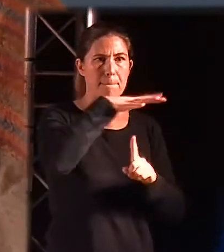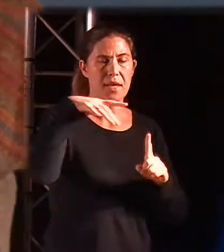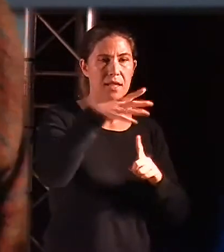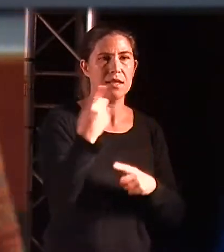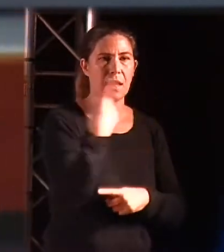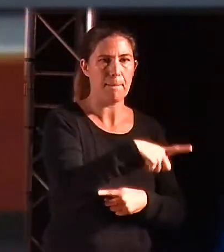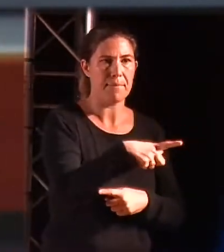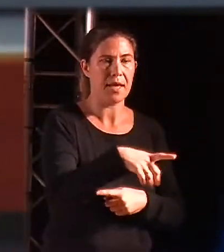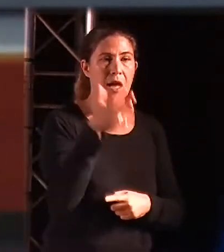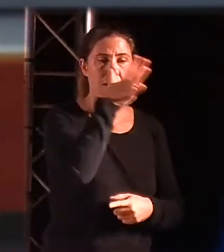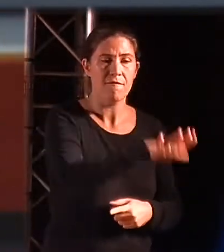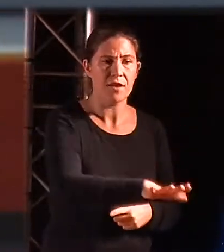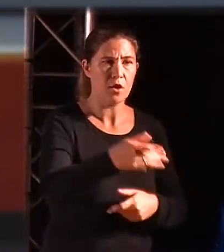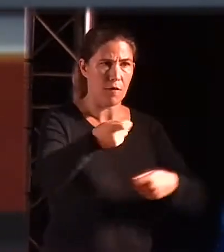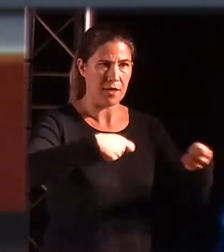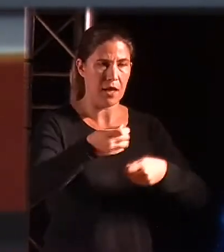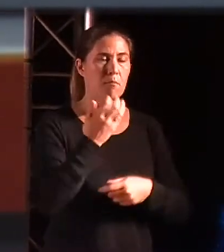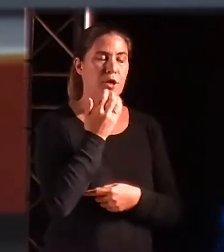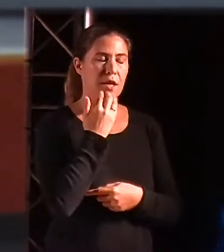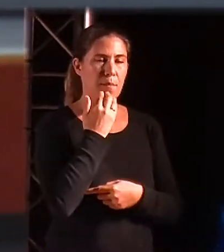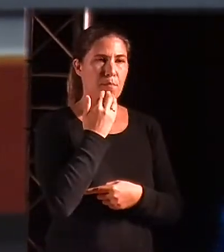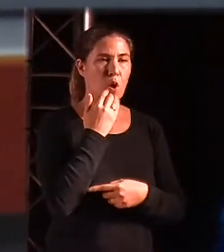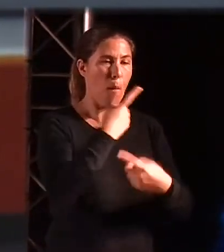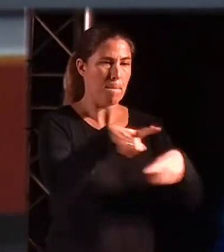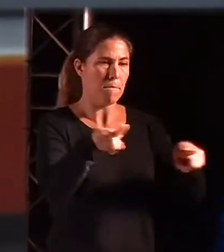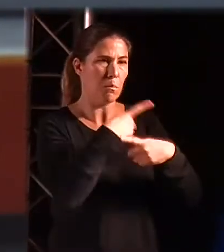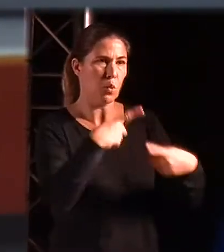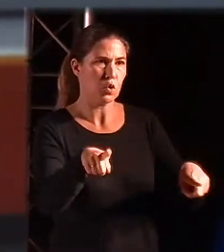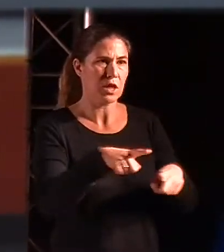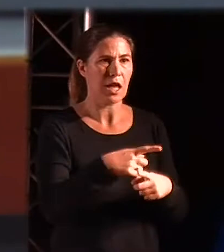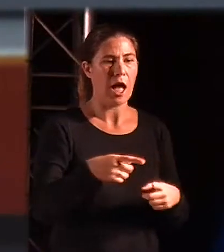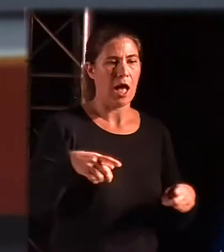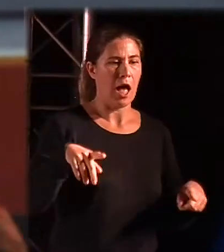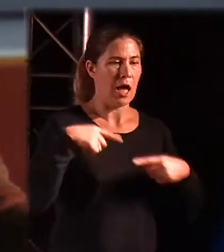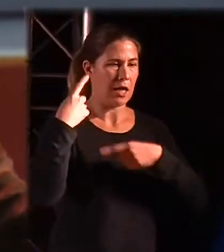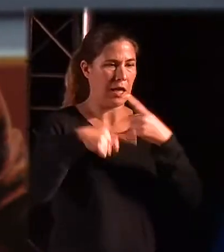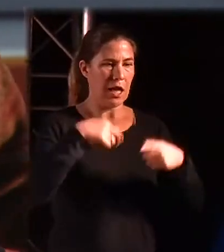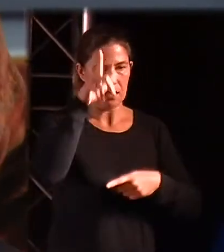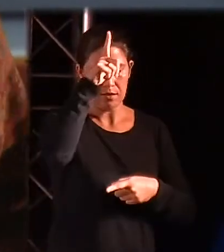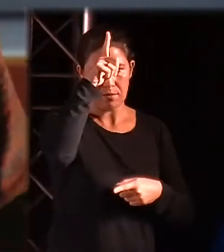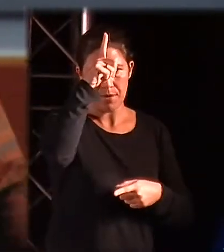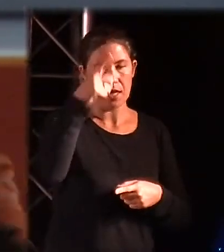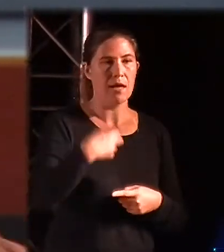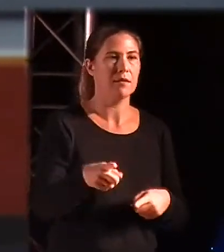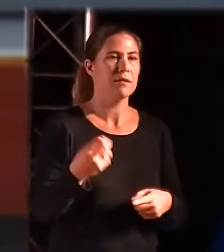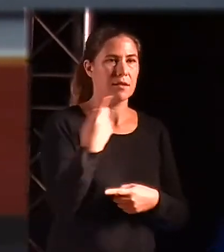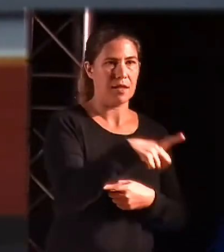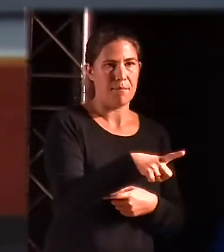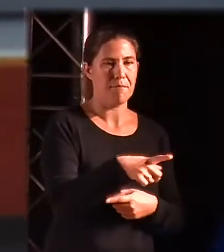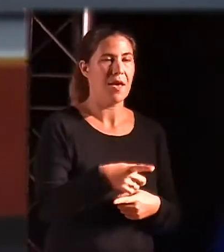vino que vendían. O sea, que si ponían, por ejemplo, música de Wagner, vendían más vino alemán. Y si ponían música de Julio Iglesias, pues más